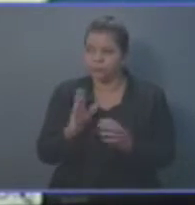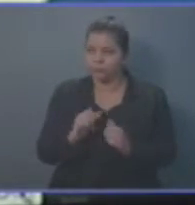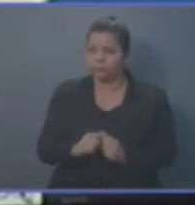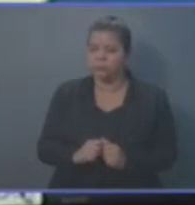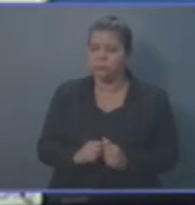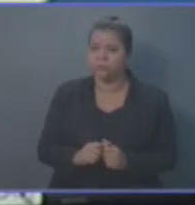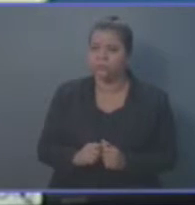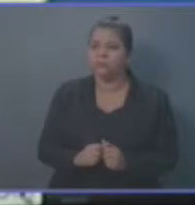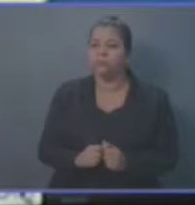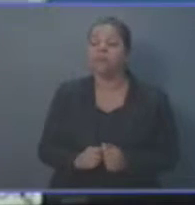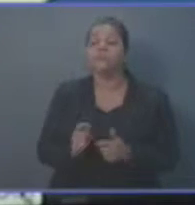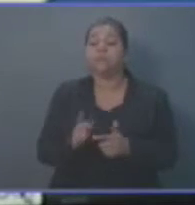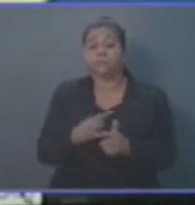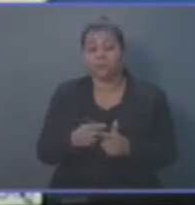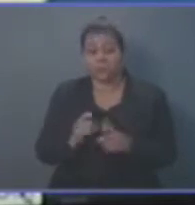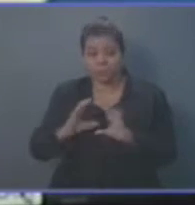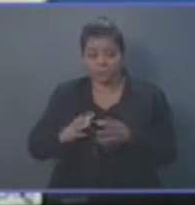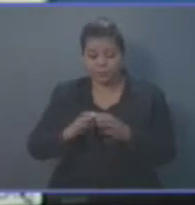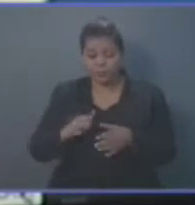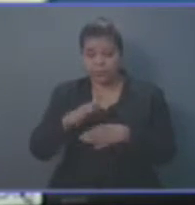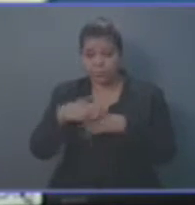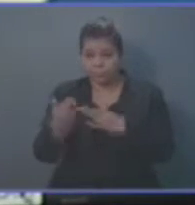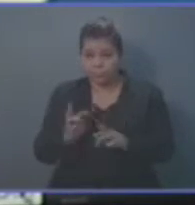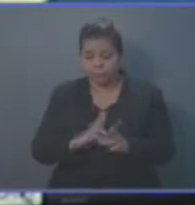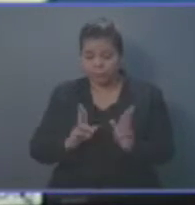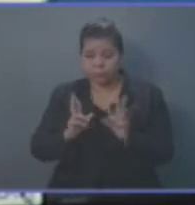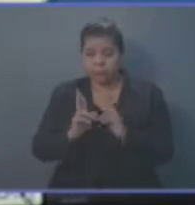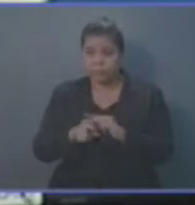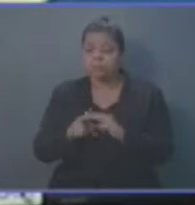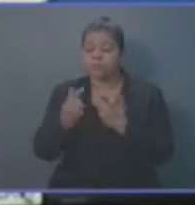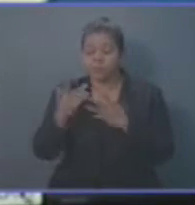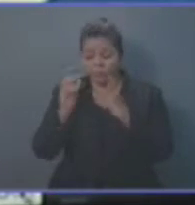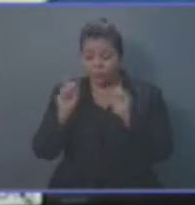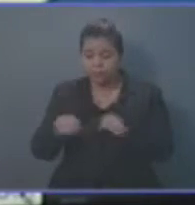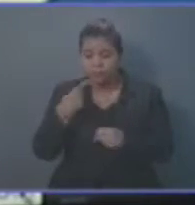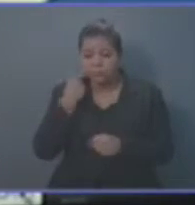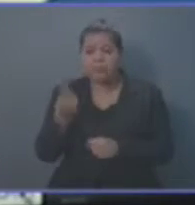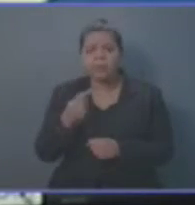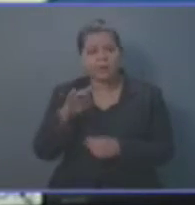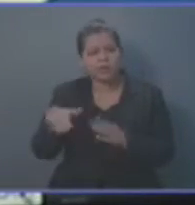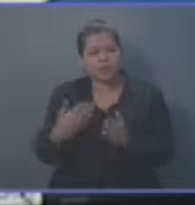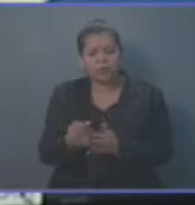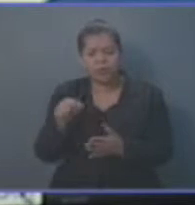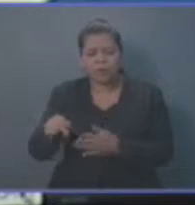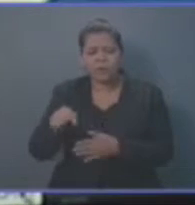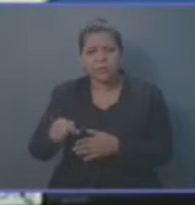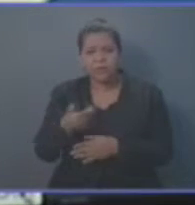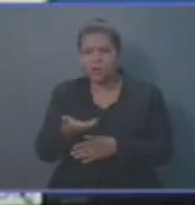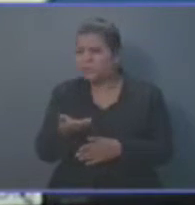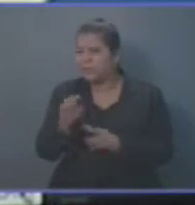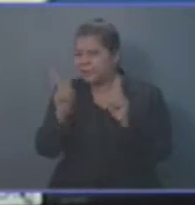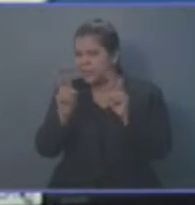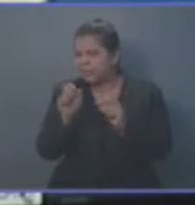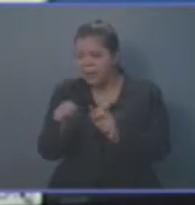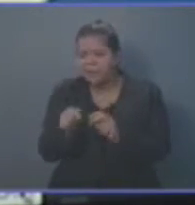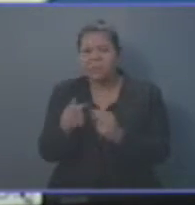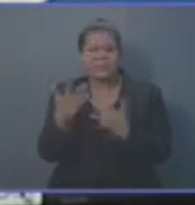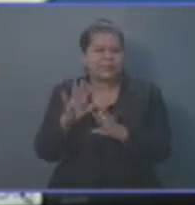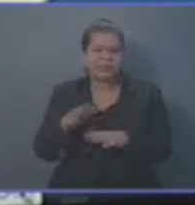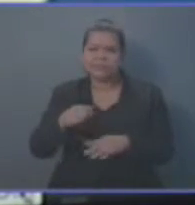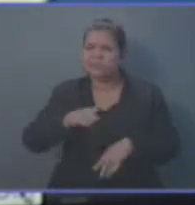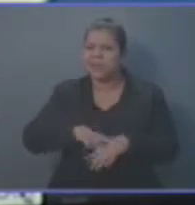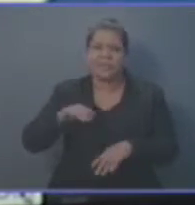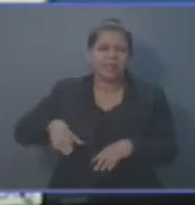La comisión, luego de efectuar el estudio correspondiente, ha podido constatar que lo solicitado ha perdido actualidad, por lo que